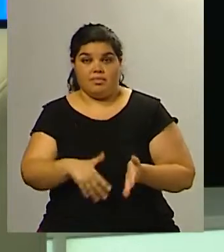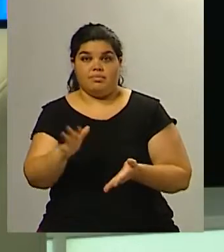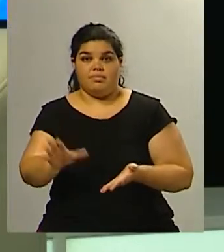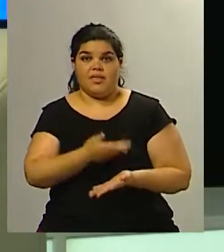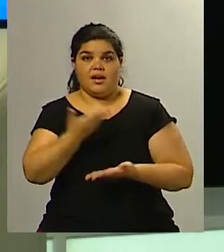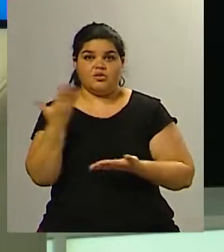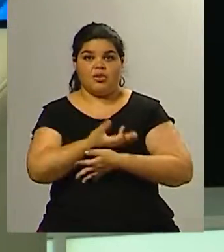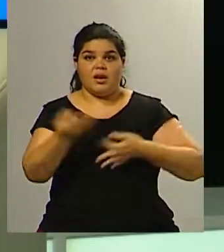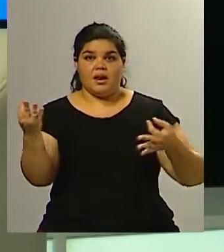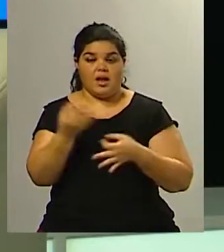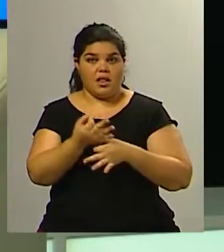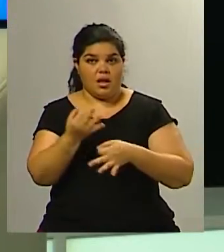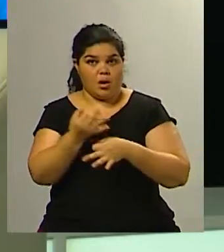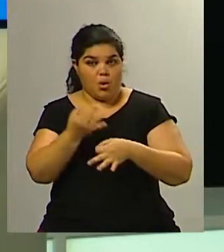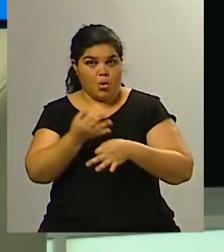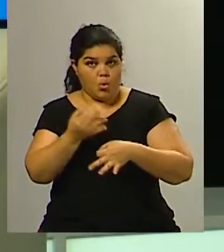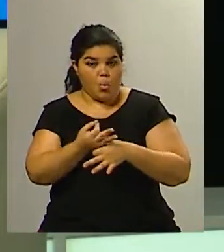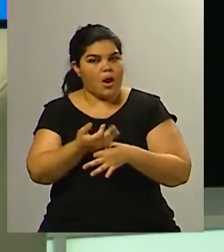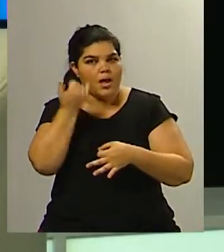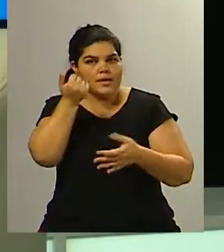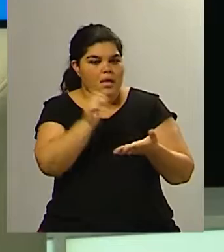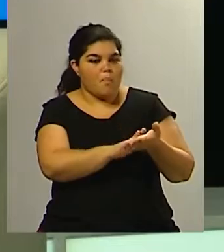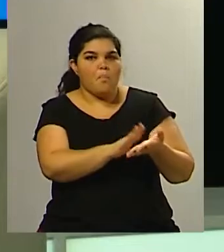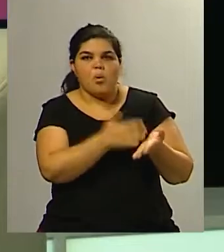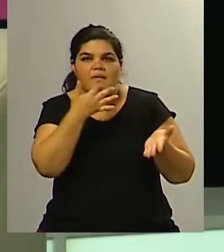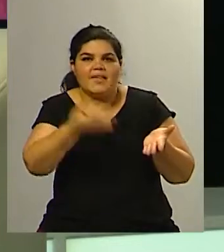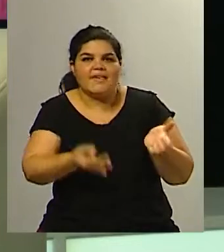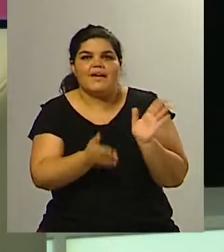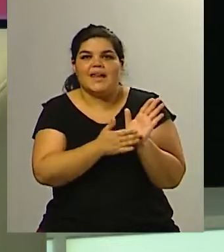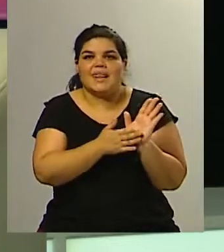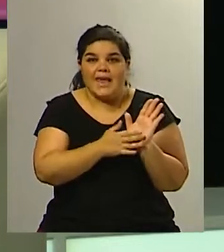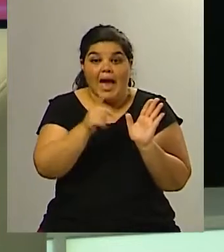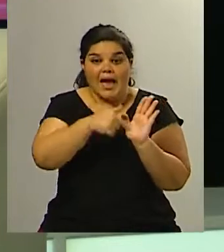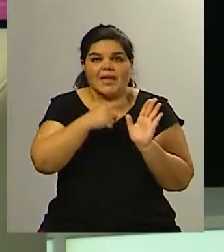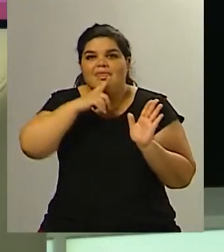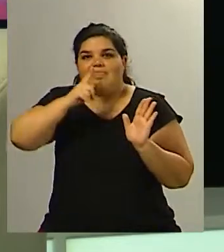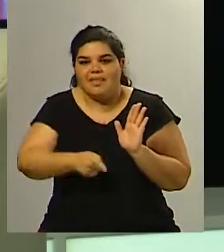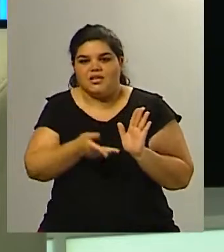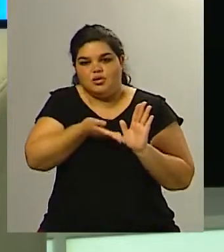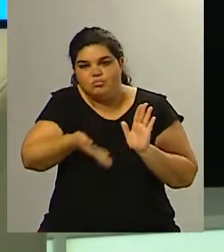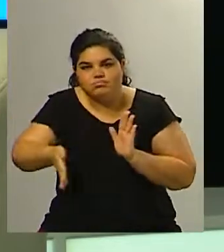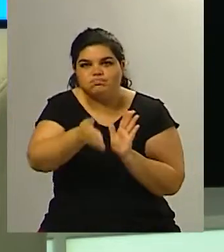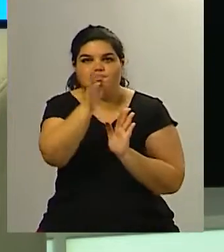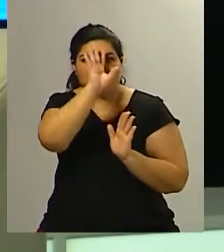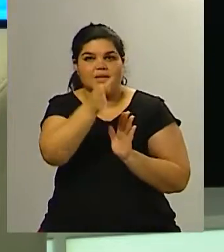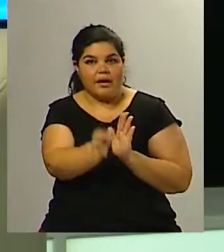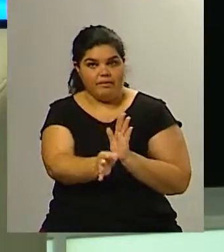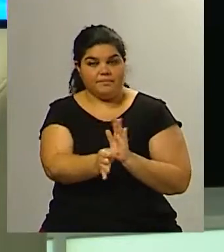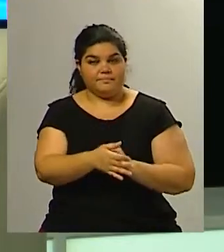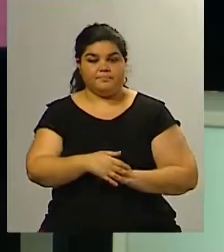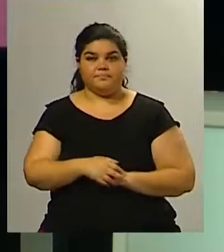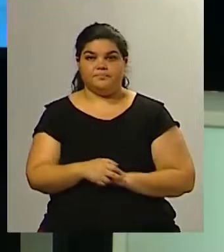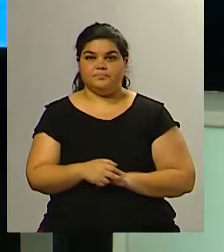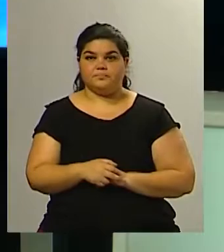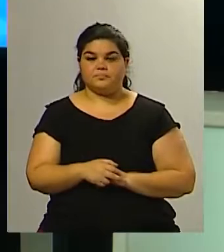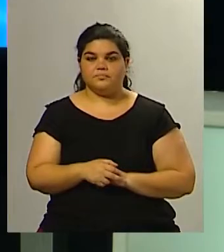Escuela tengan sentido y tengan un soporte en la realidad, ¿no? Que nos brinda la información de las evaluaciones. A partir